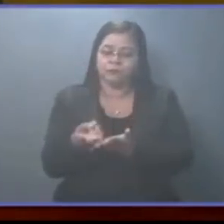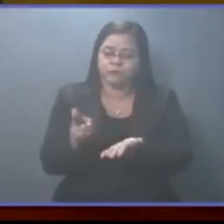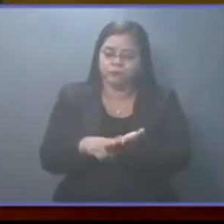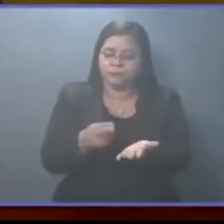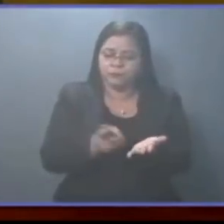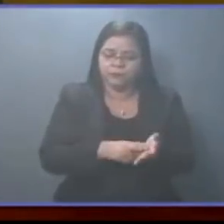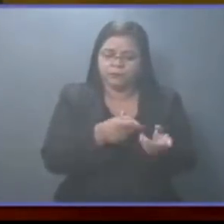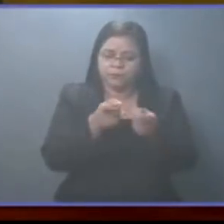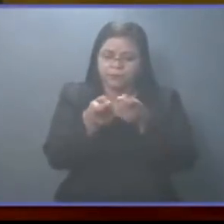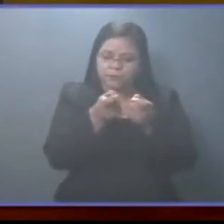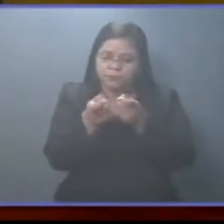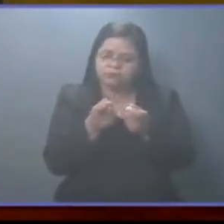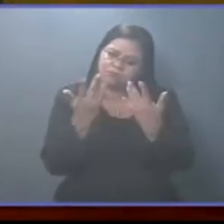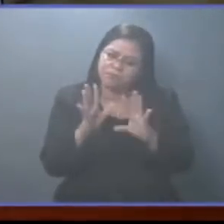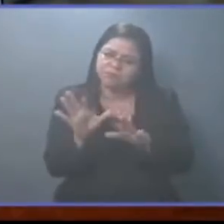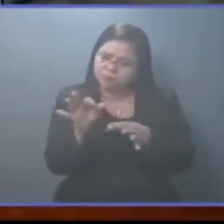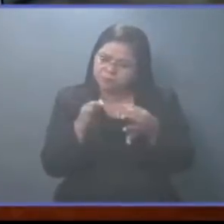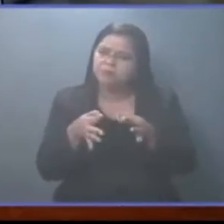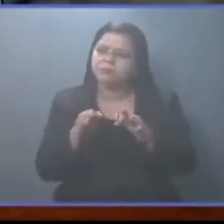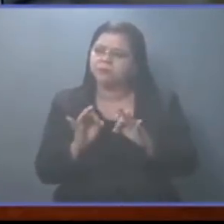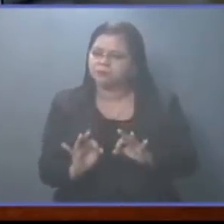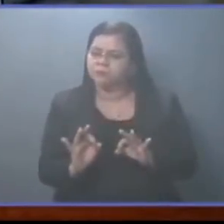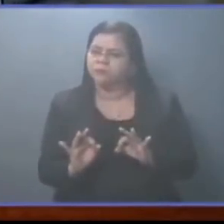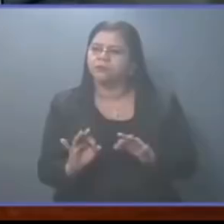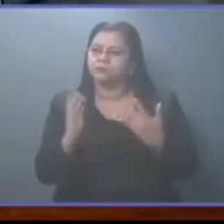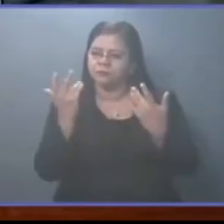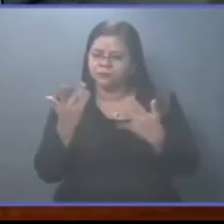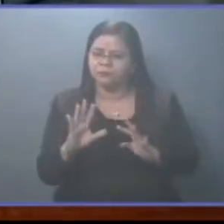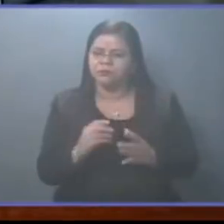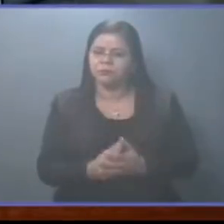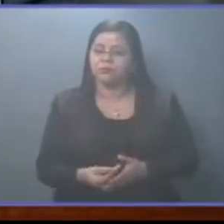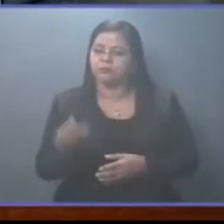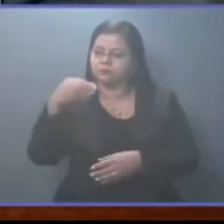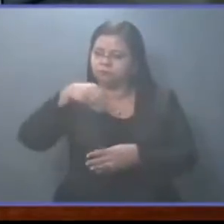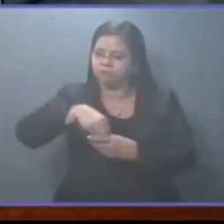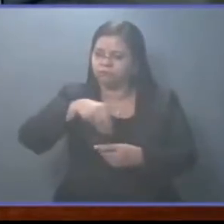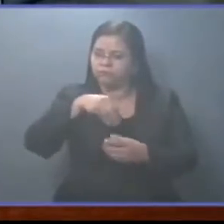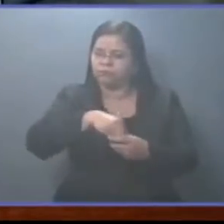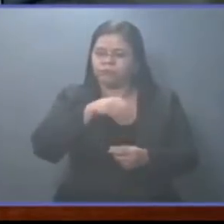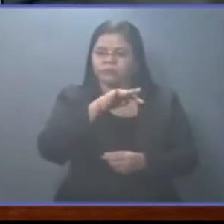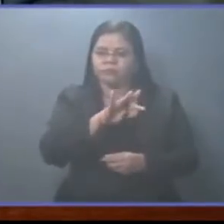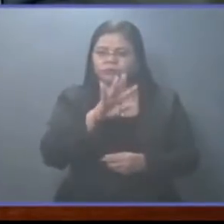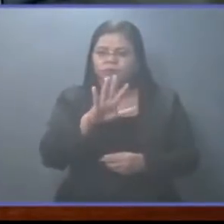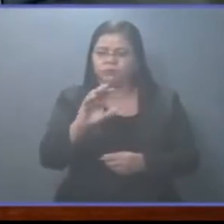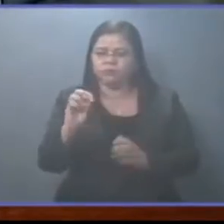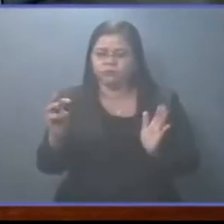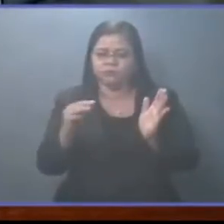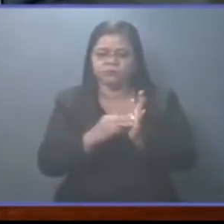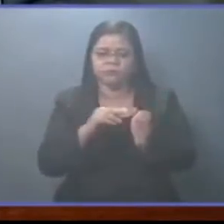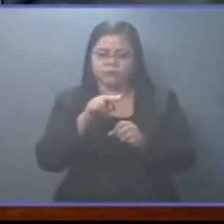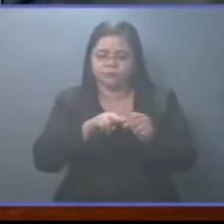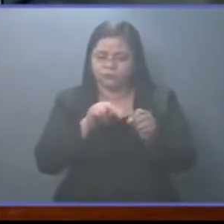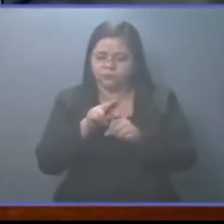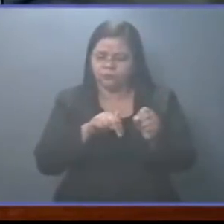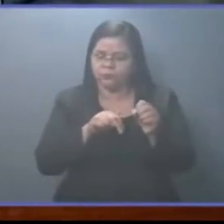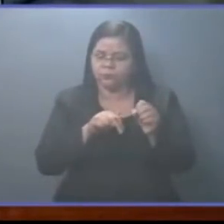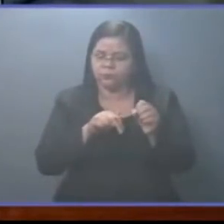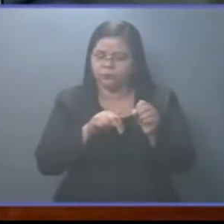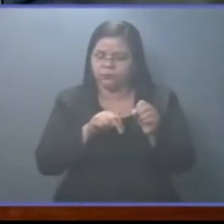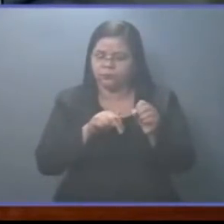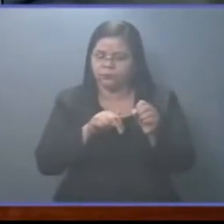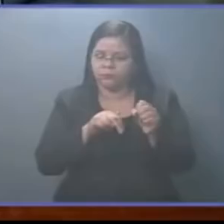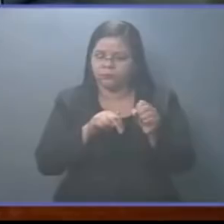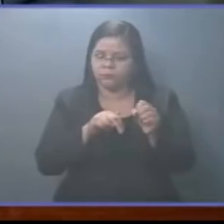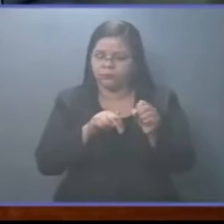hemos logrado de alguna manera generó un ahorro de 450 mil dólares eso significa que